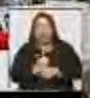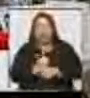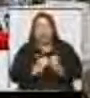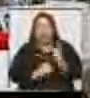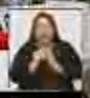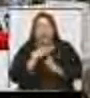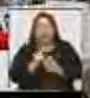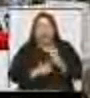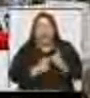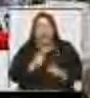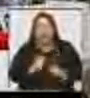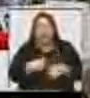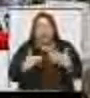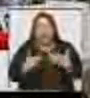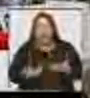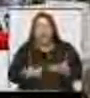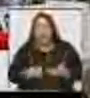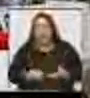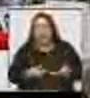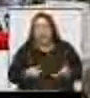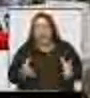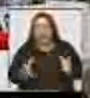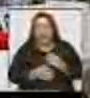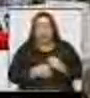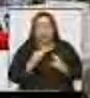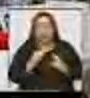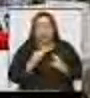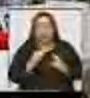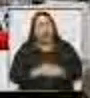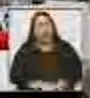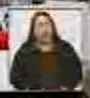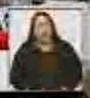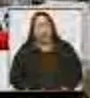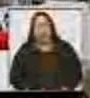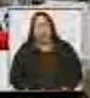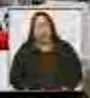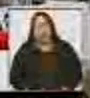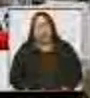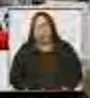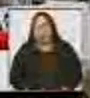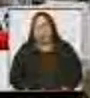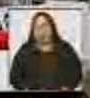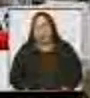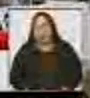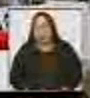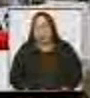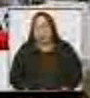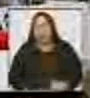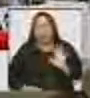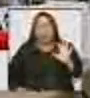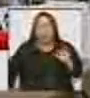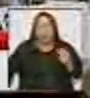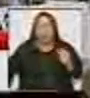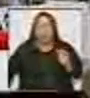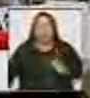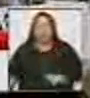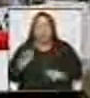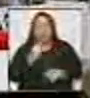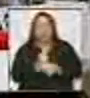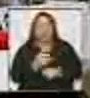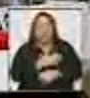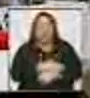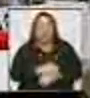alta. Y que la gente ha podido, ¿qué cosa? Coger sus ahorros, colegas. Porque son sus ahorros. Es gente que ha podido